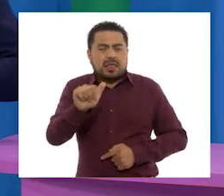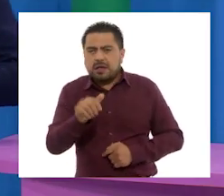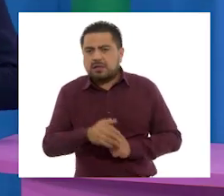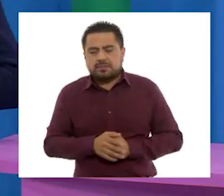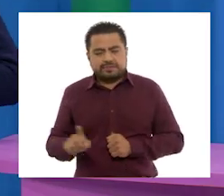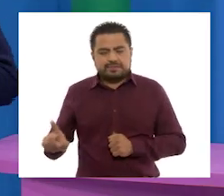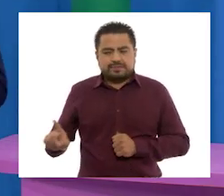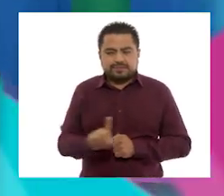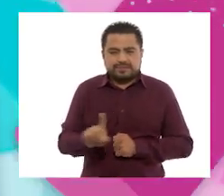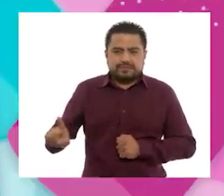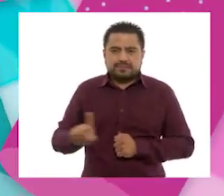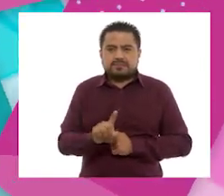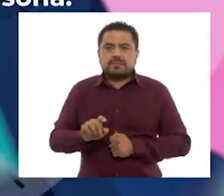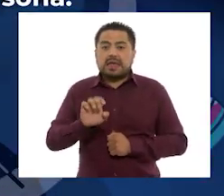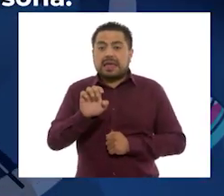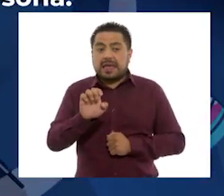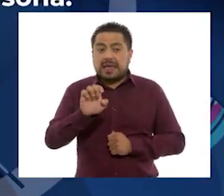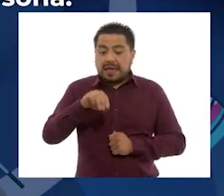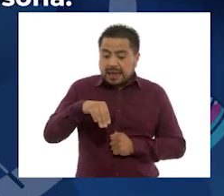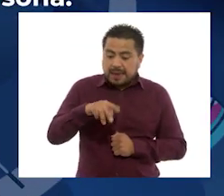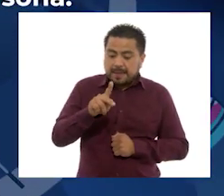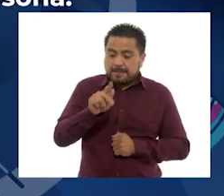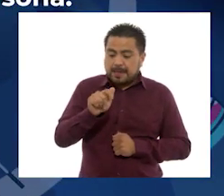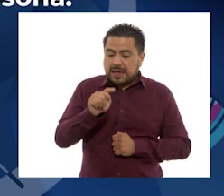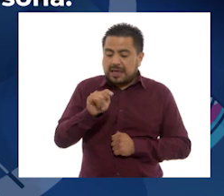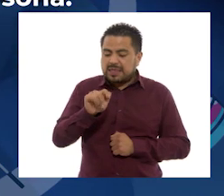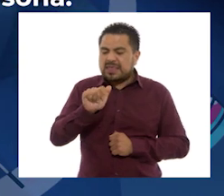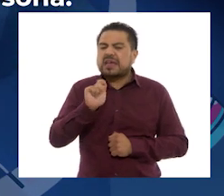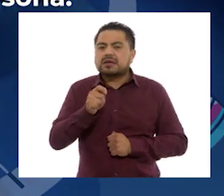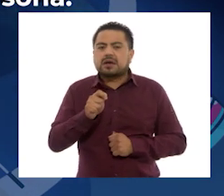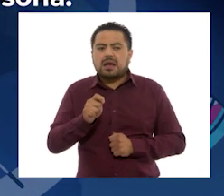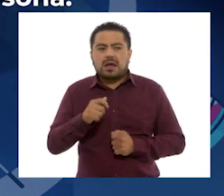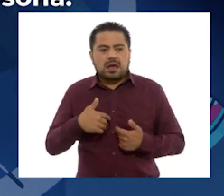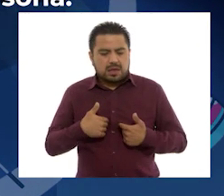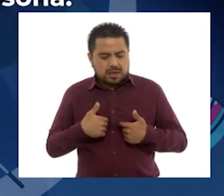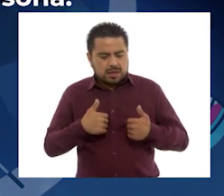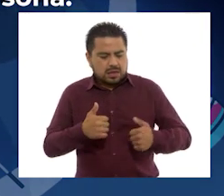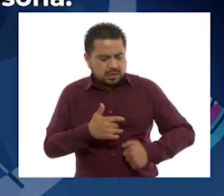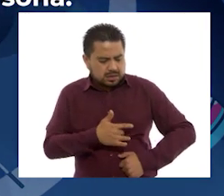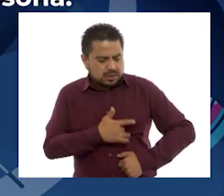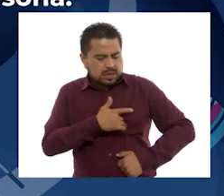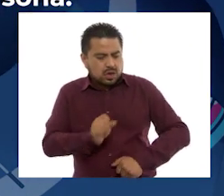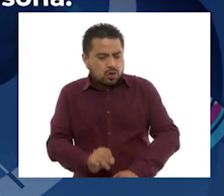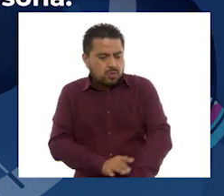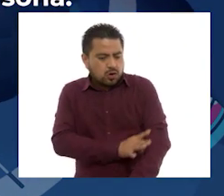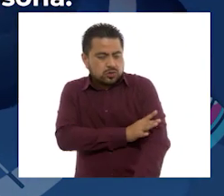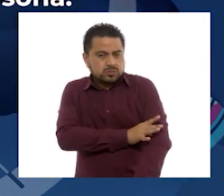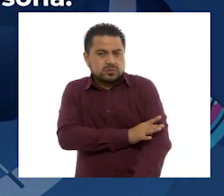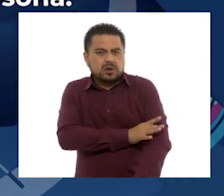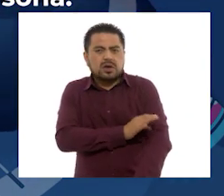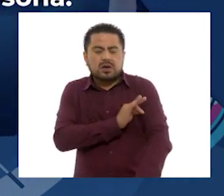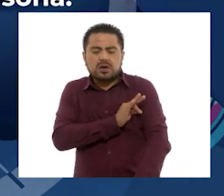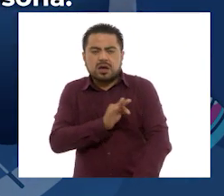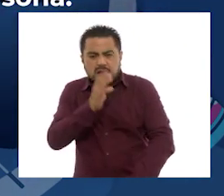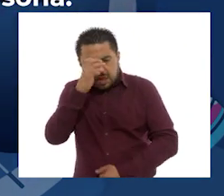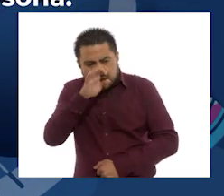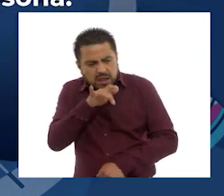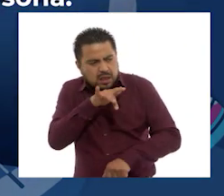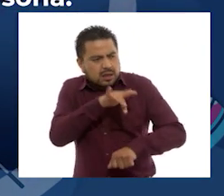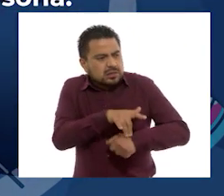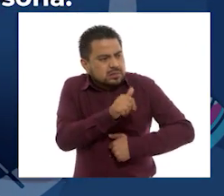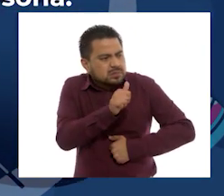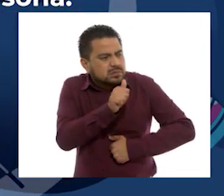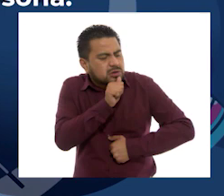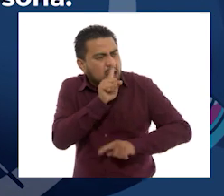No, Raulito. La empatía, bueno, es la intención de comprender los sentimientos y emociones intentando experimentar de